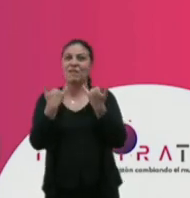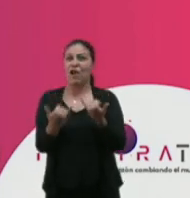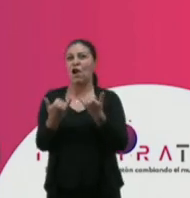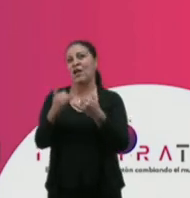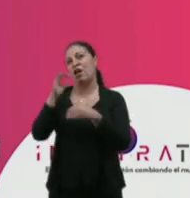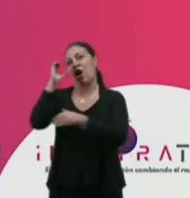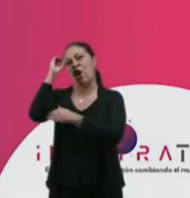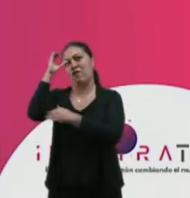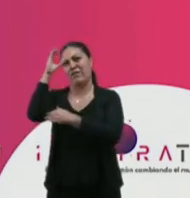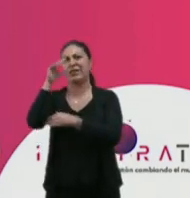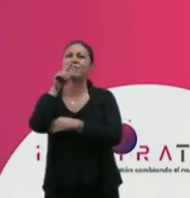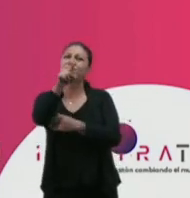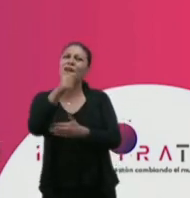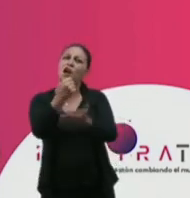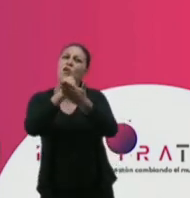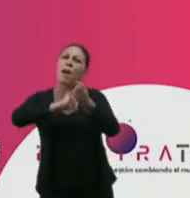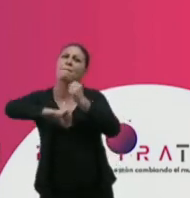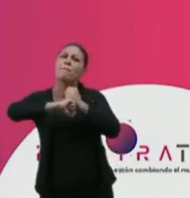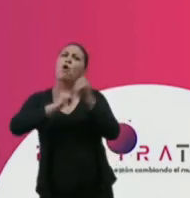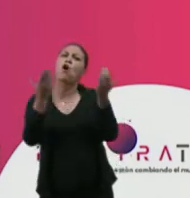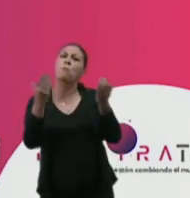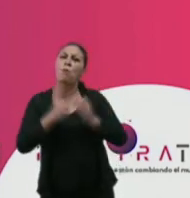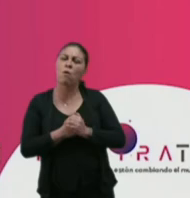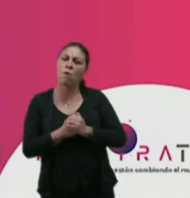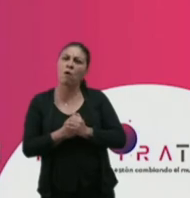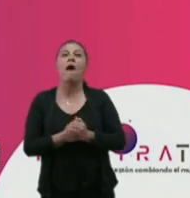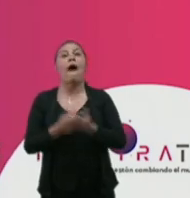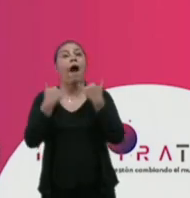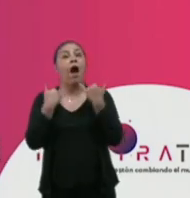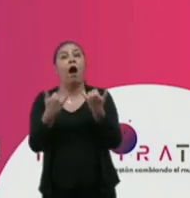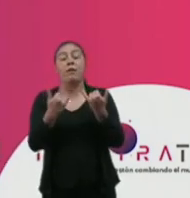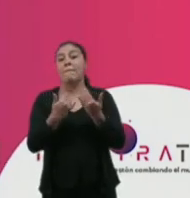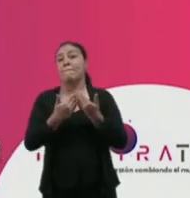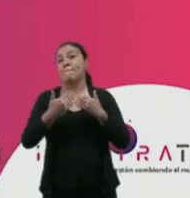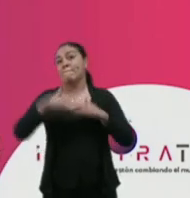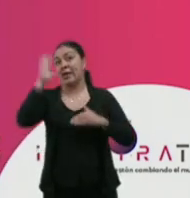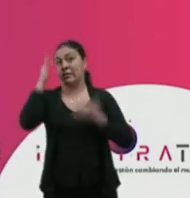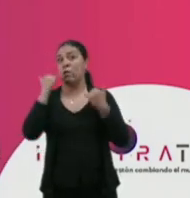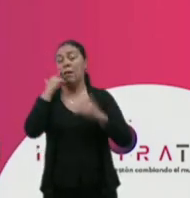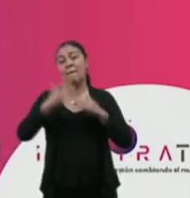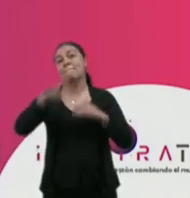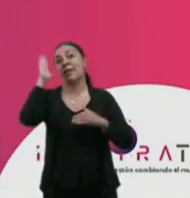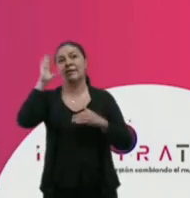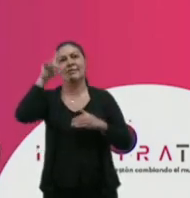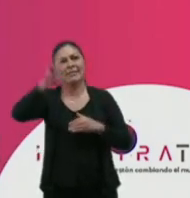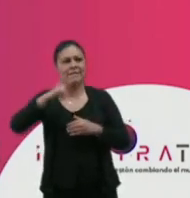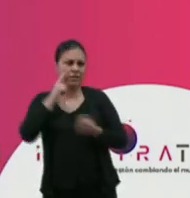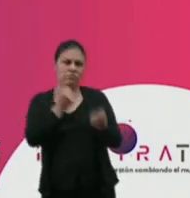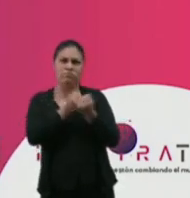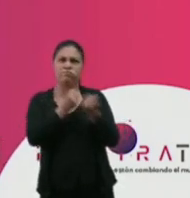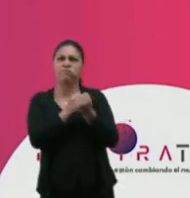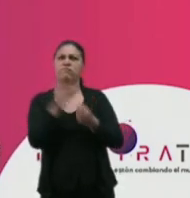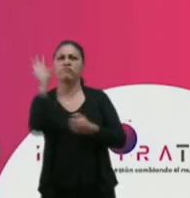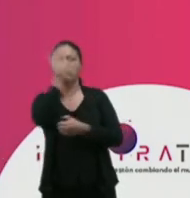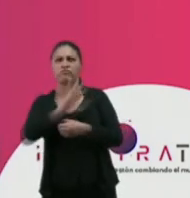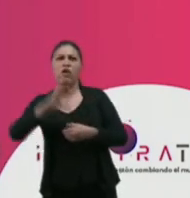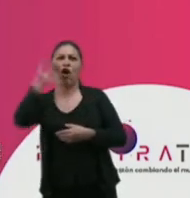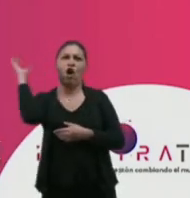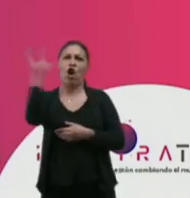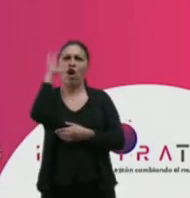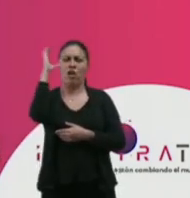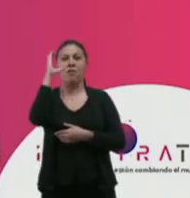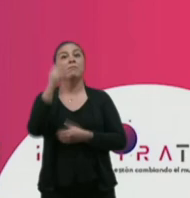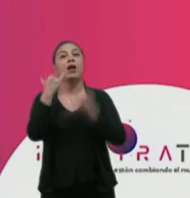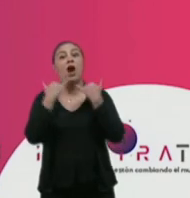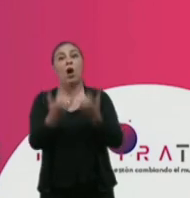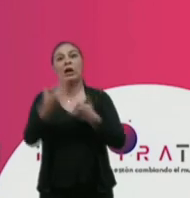podrías ayudar, Uri, porque hay una tremenda cantidad de ayuda que se necesita para Colombia. Creo que uno de los desafíos más grandes que tenemos